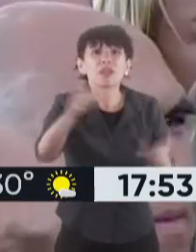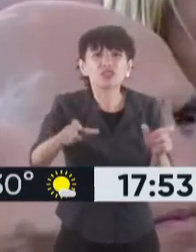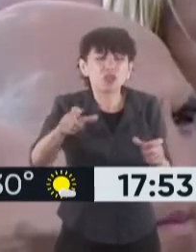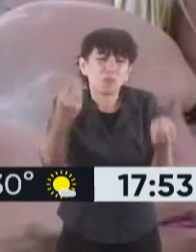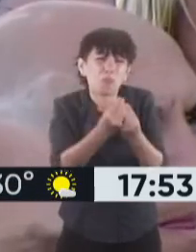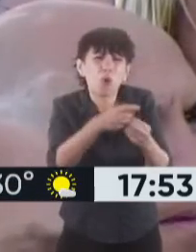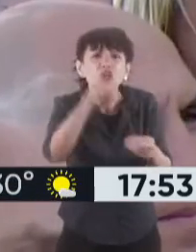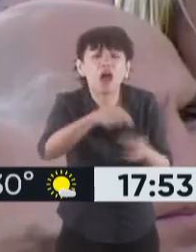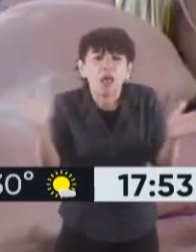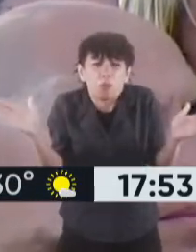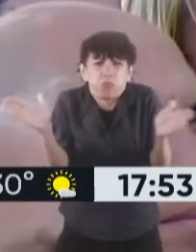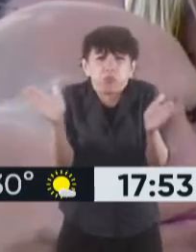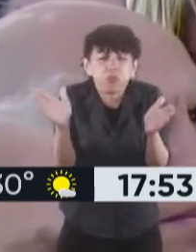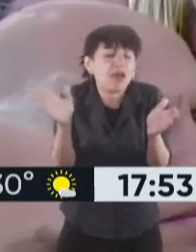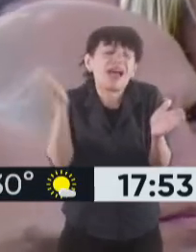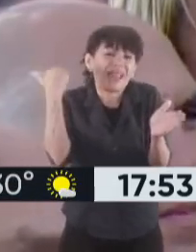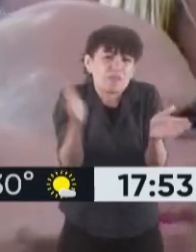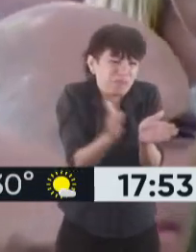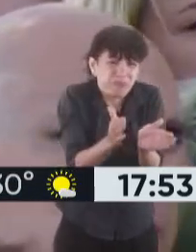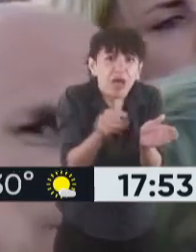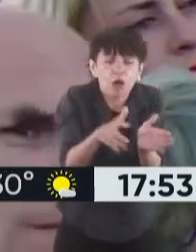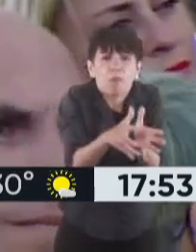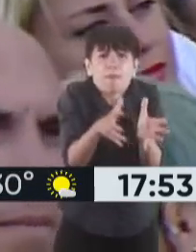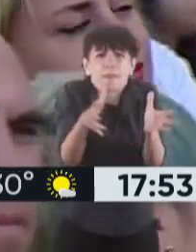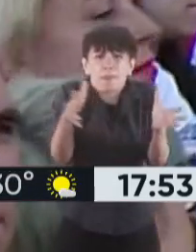de 450.000 trabajadores de la UOCRA.